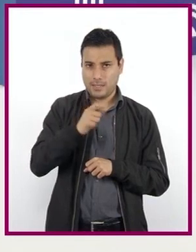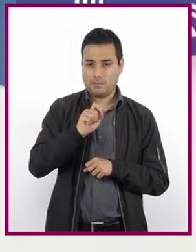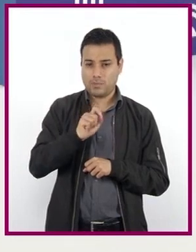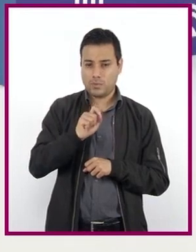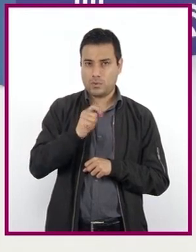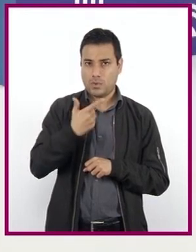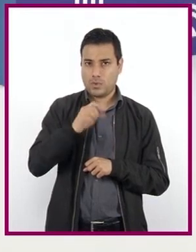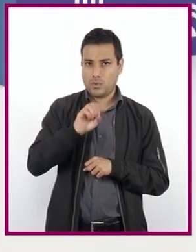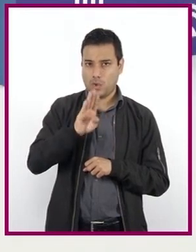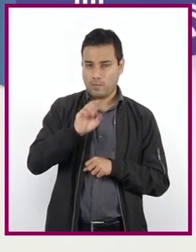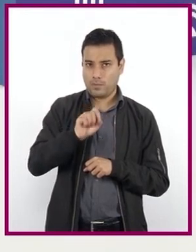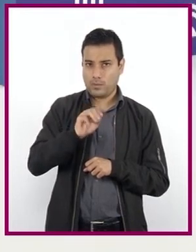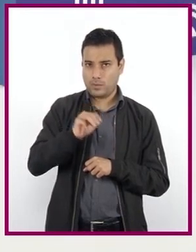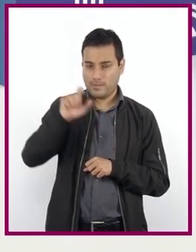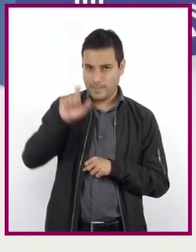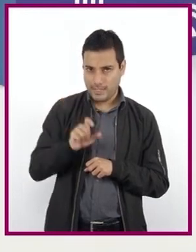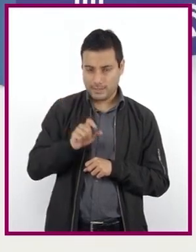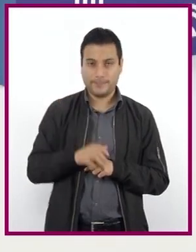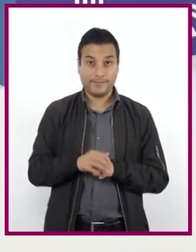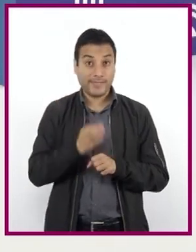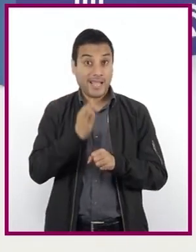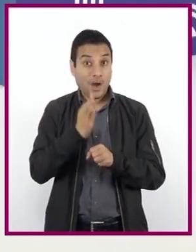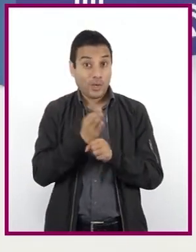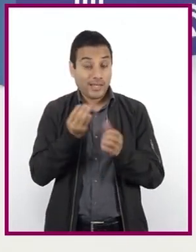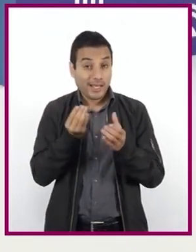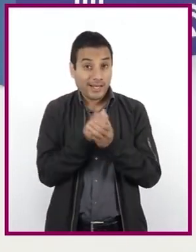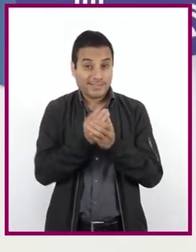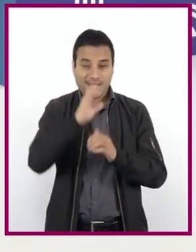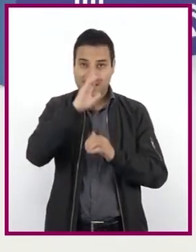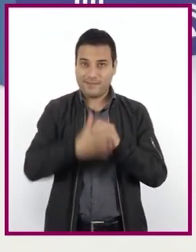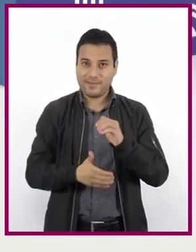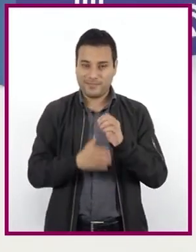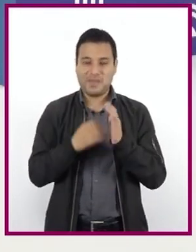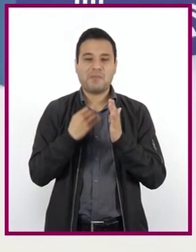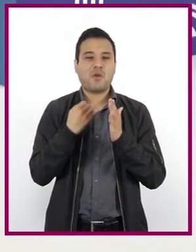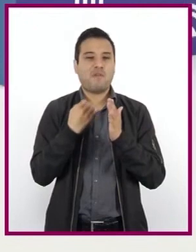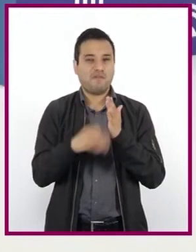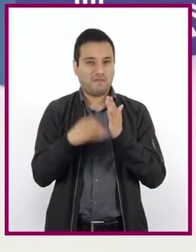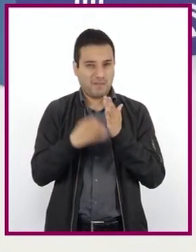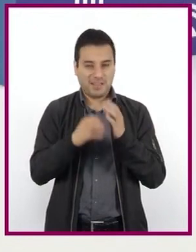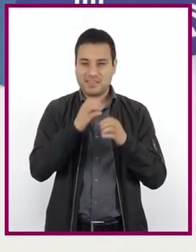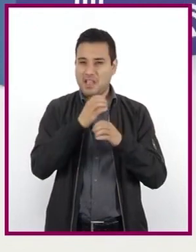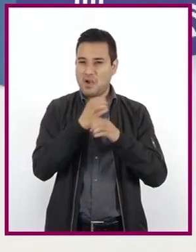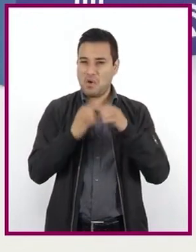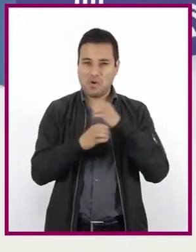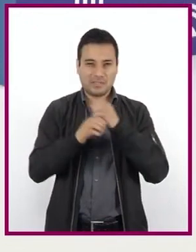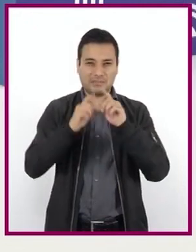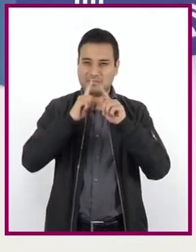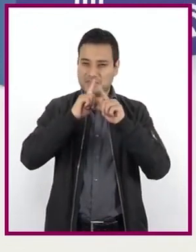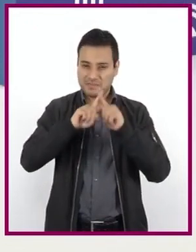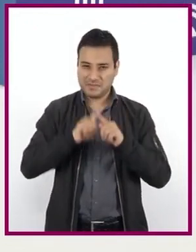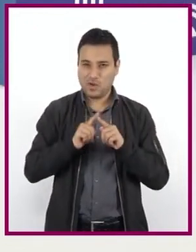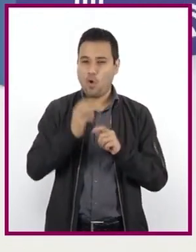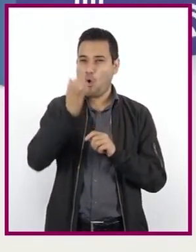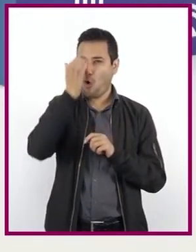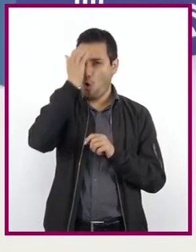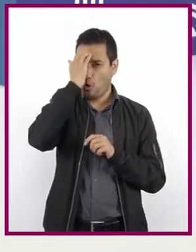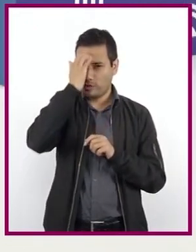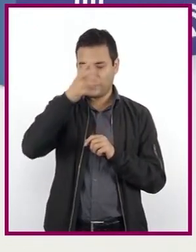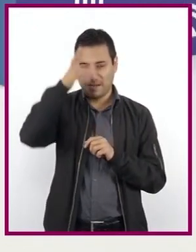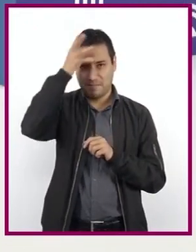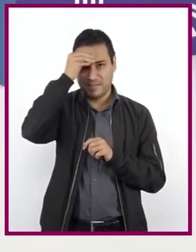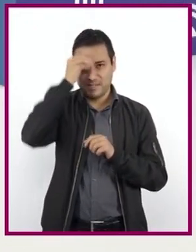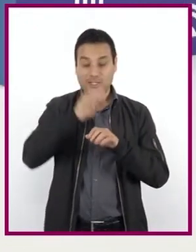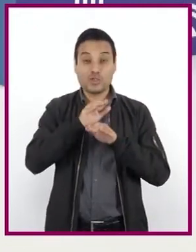www.conalitec.gov.mx. Por hoy hemos concluido, pero aún nos queda mucho por conocer y aprender de la